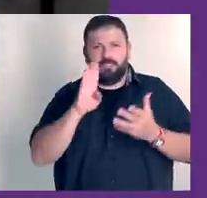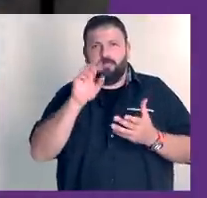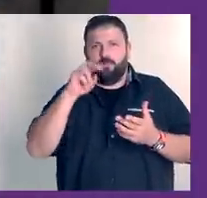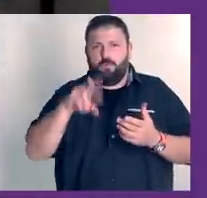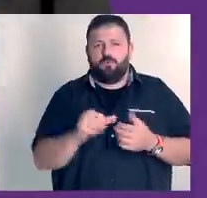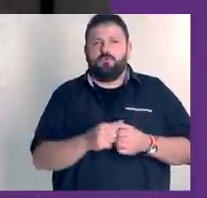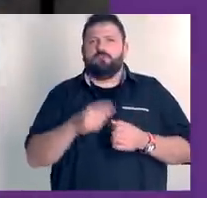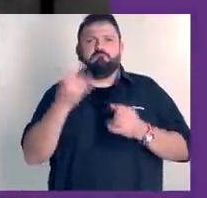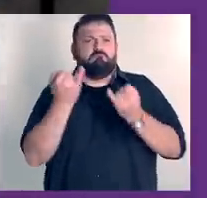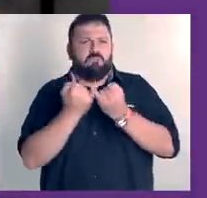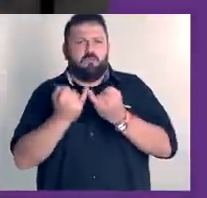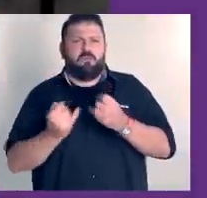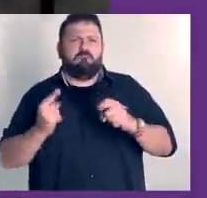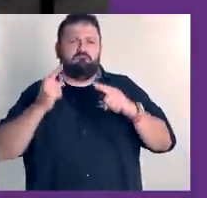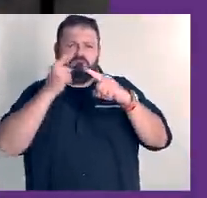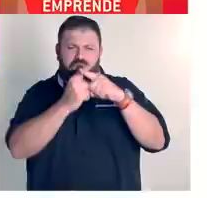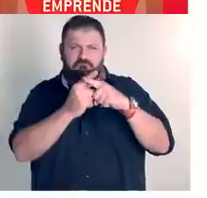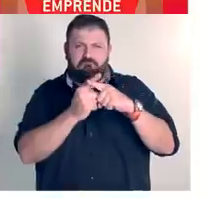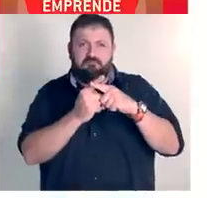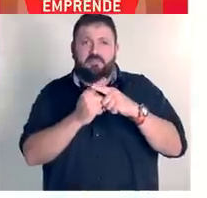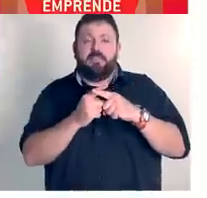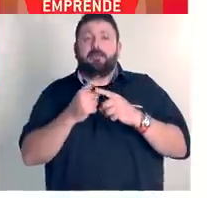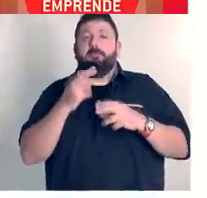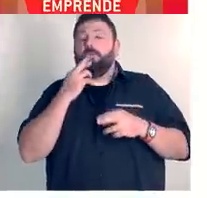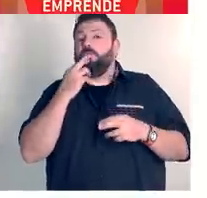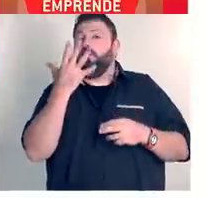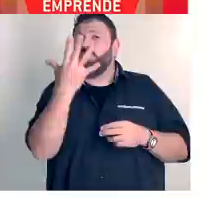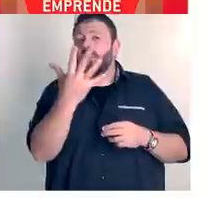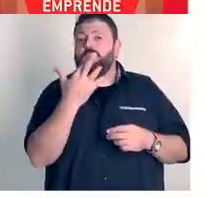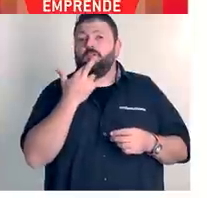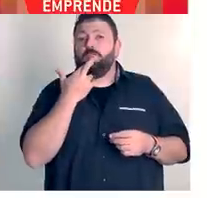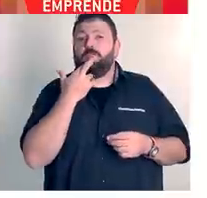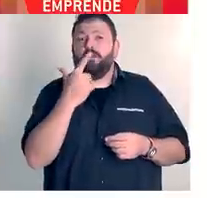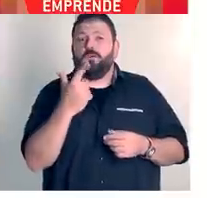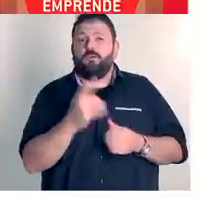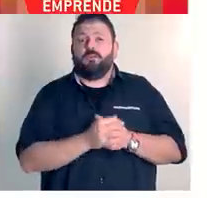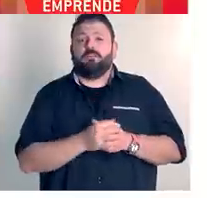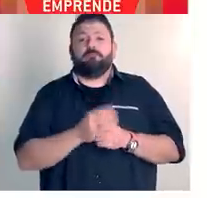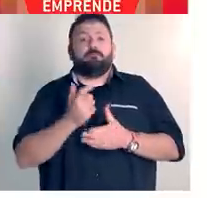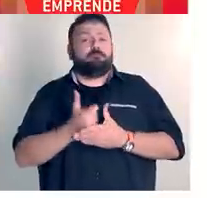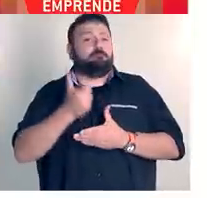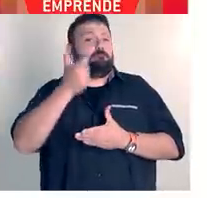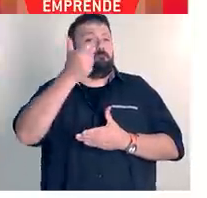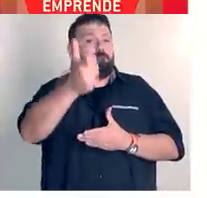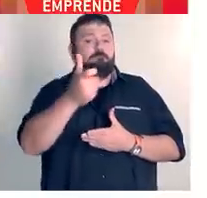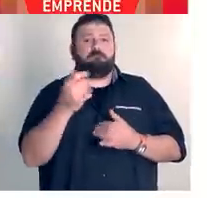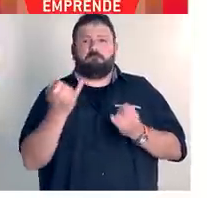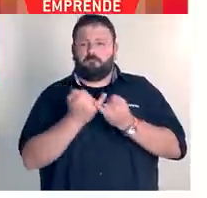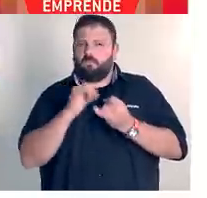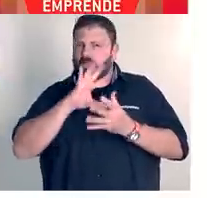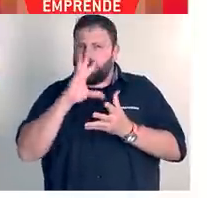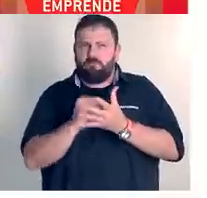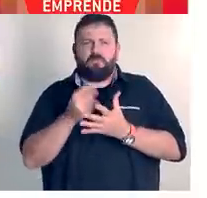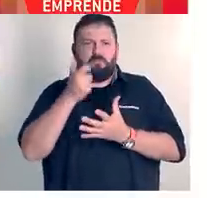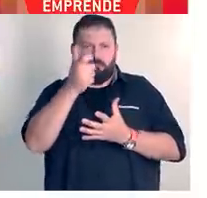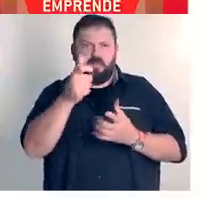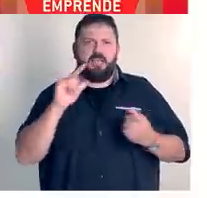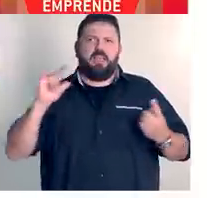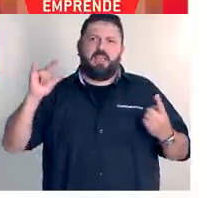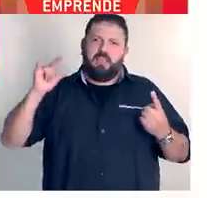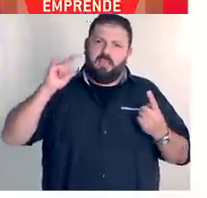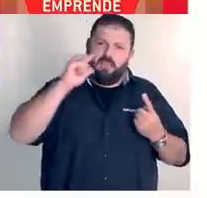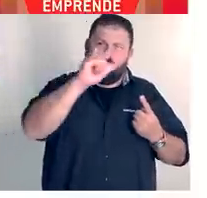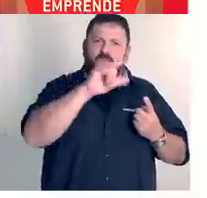Suman las 2 producciones y los 5 mejores les pagan su boleto de avión,